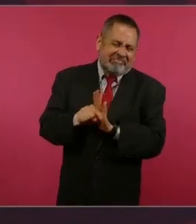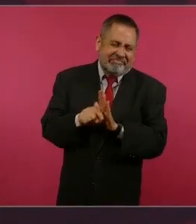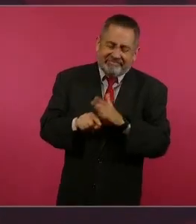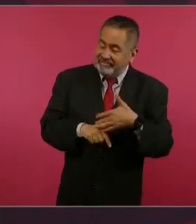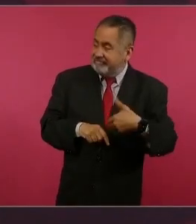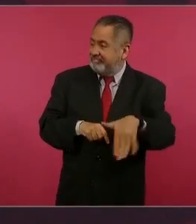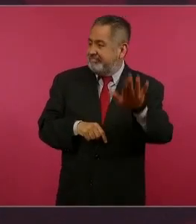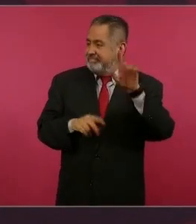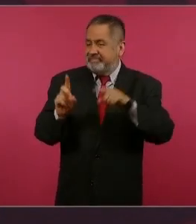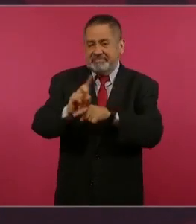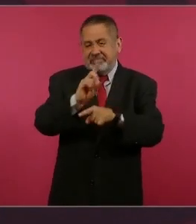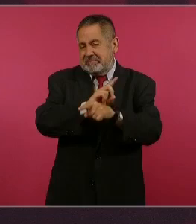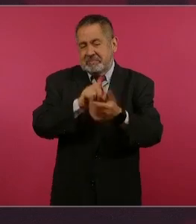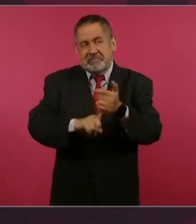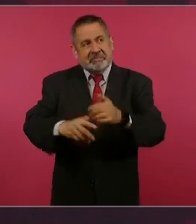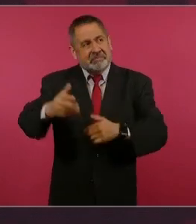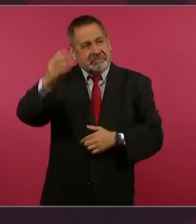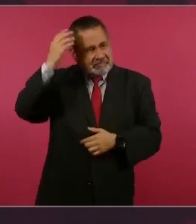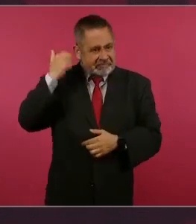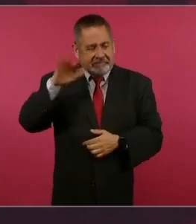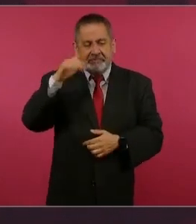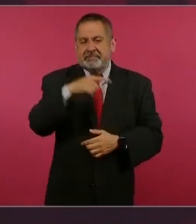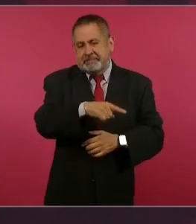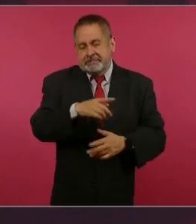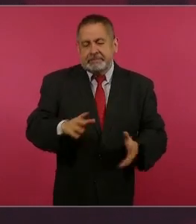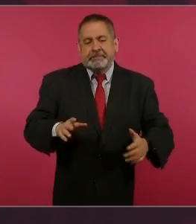Desde entonces